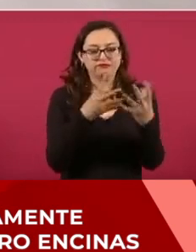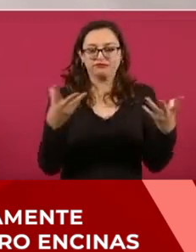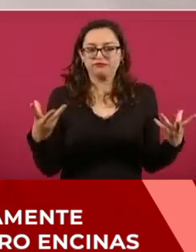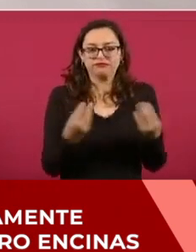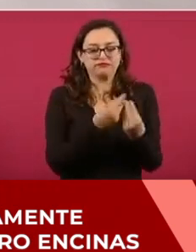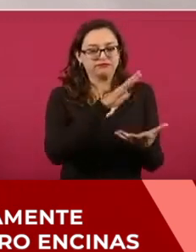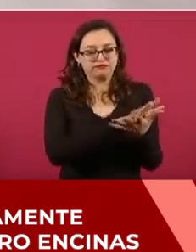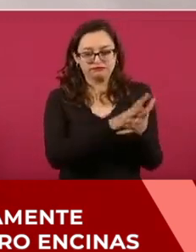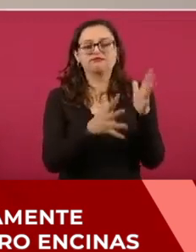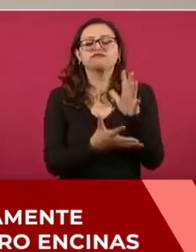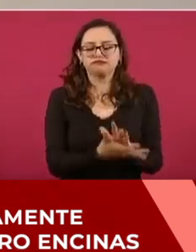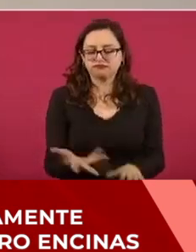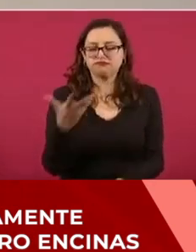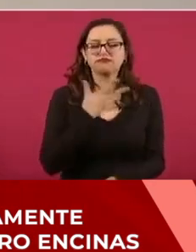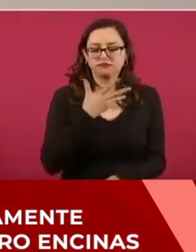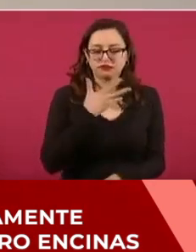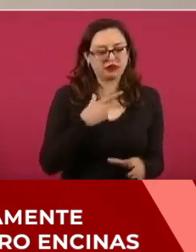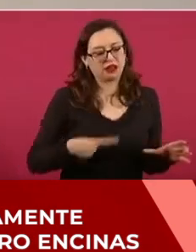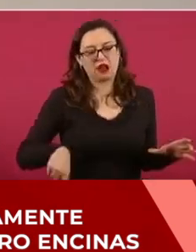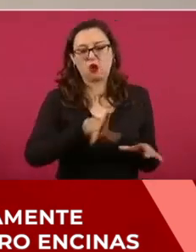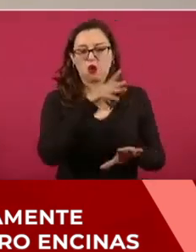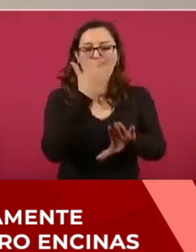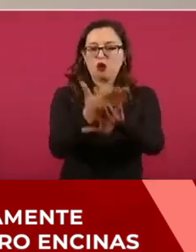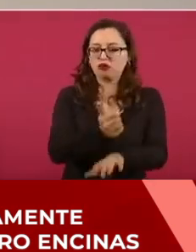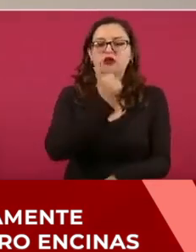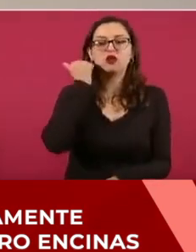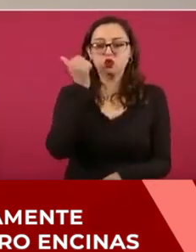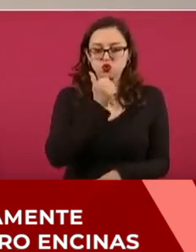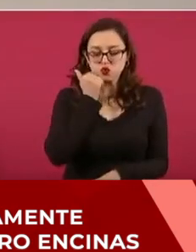Justicia en la desaparición de los estudiantes.